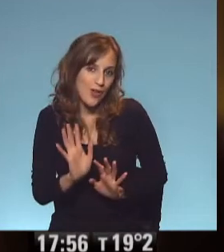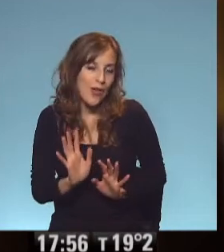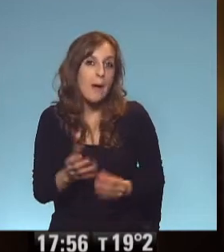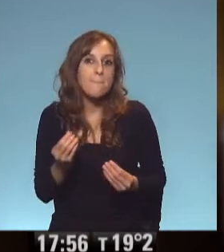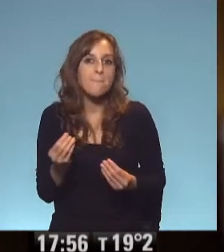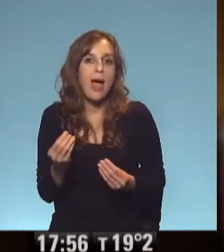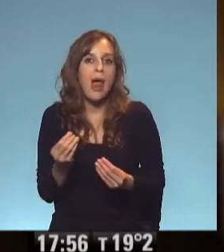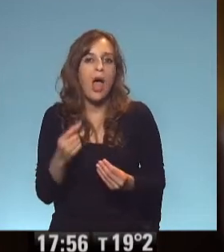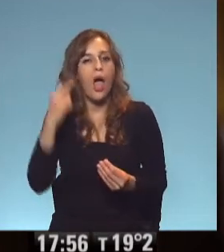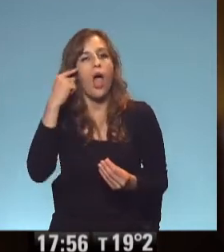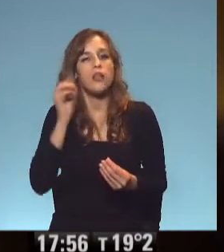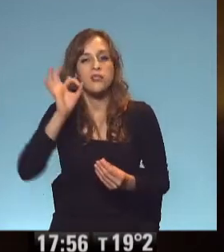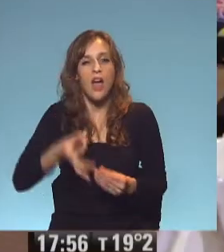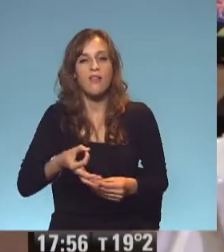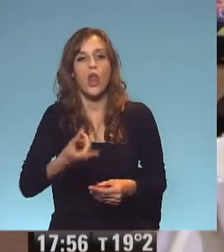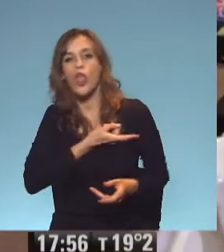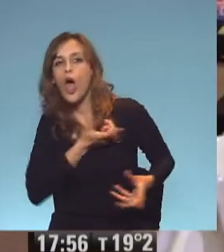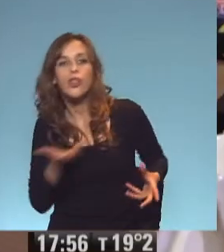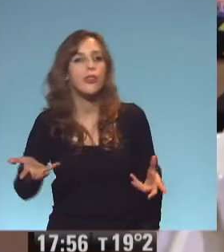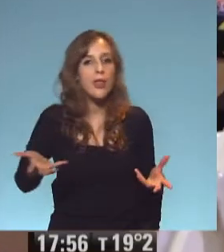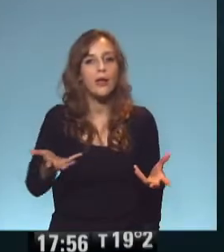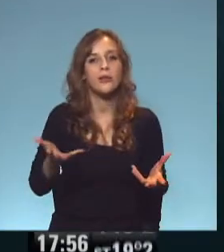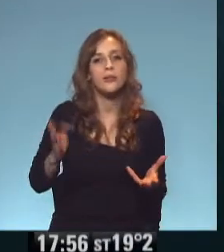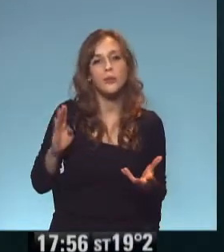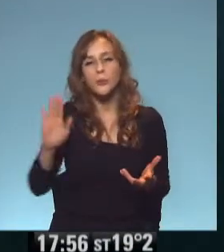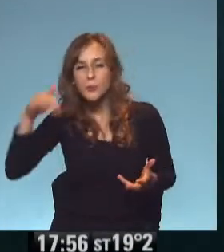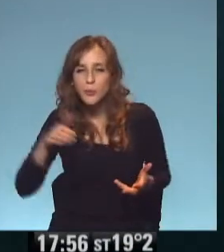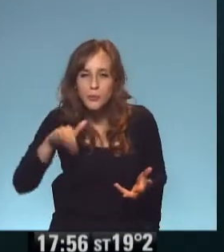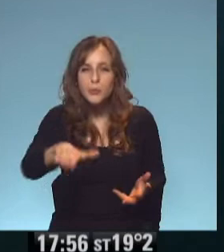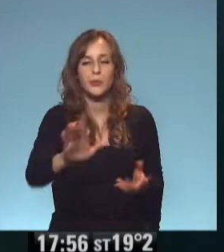orientarse, para ver en dónde están y también para cazar.